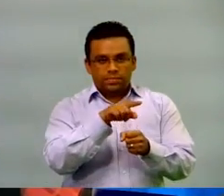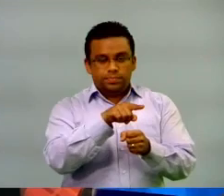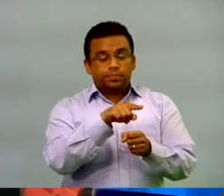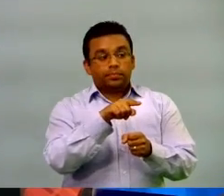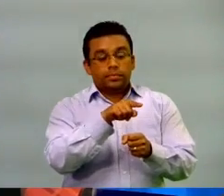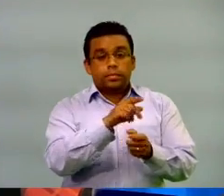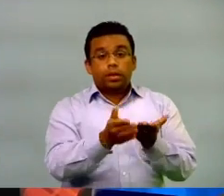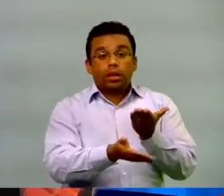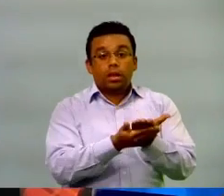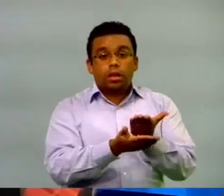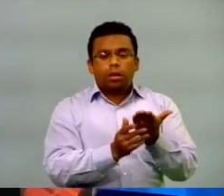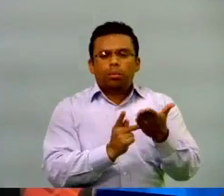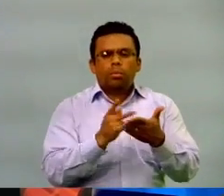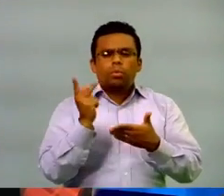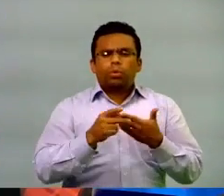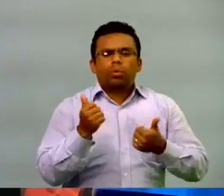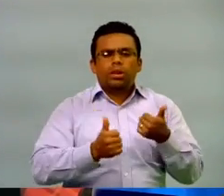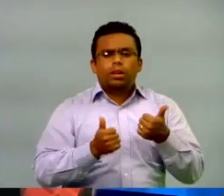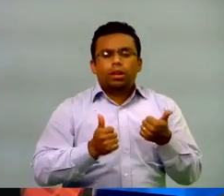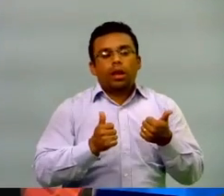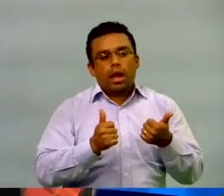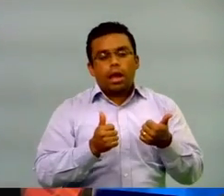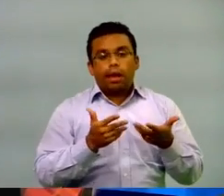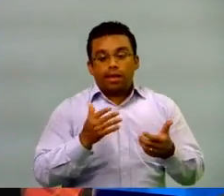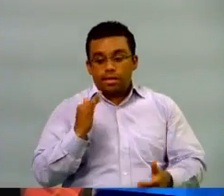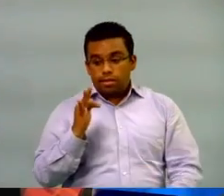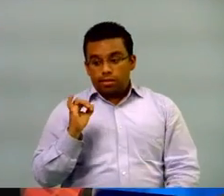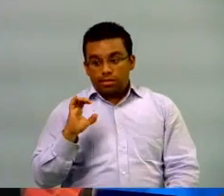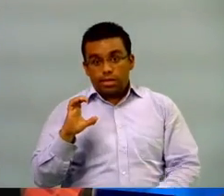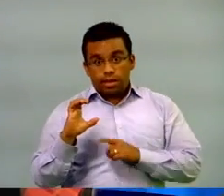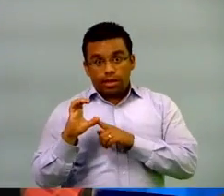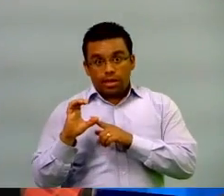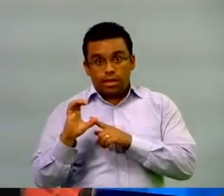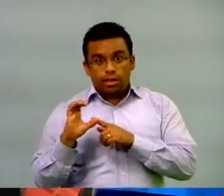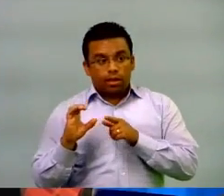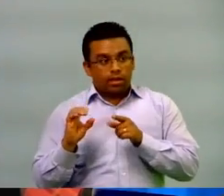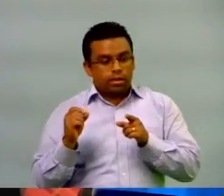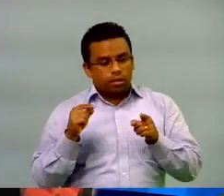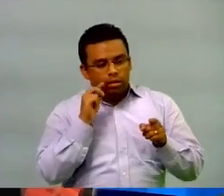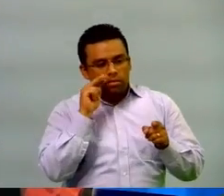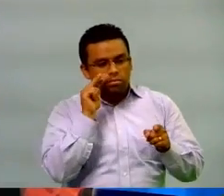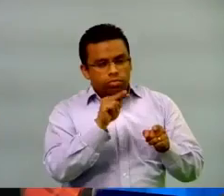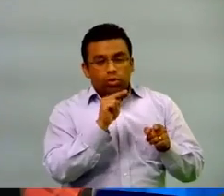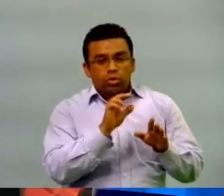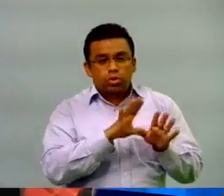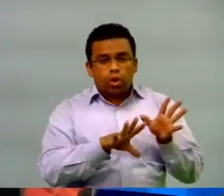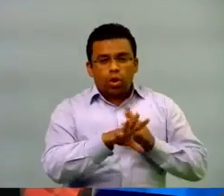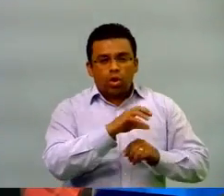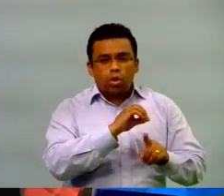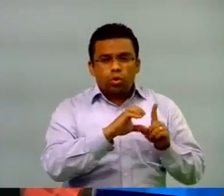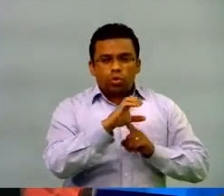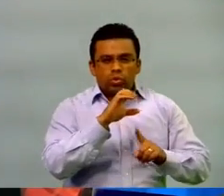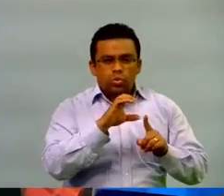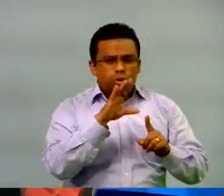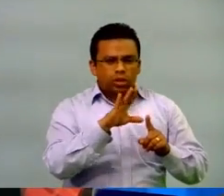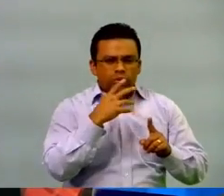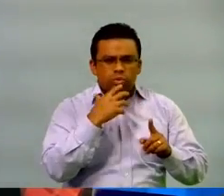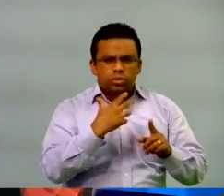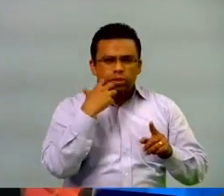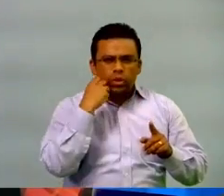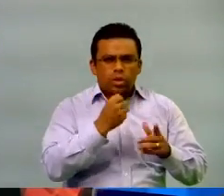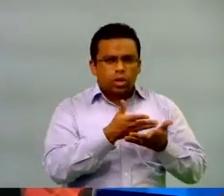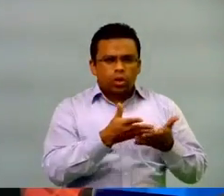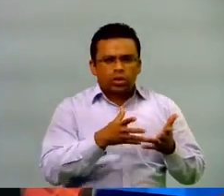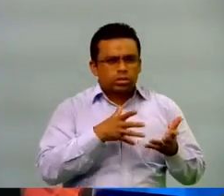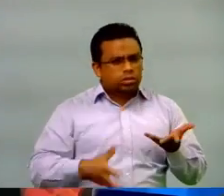proyecto? Pues básicamente a través de las TICs, hacer como un rescate de todo ese bagaje cultural de las comunidades indígenas y